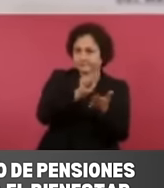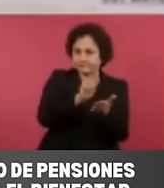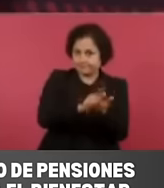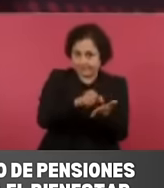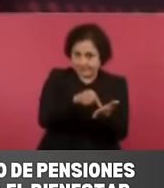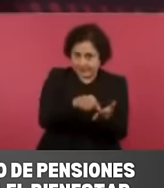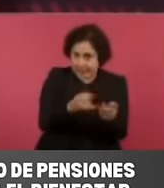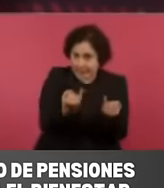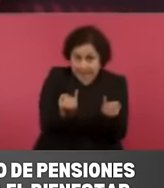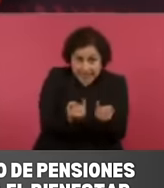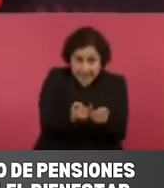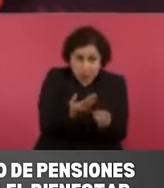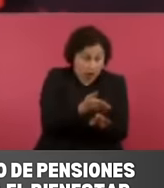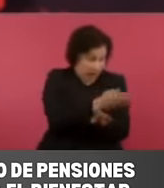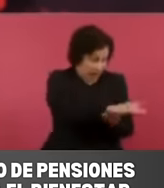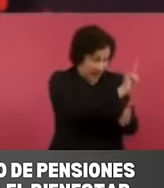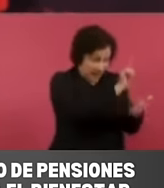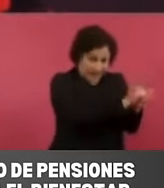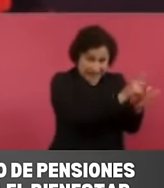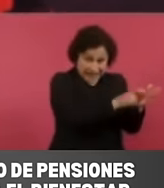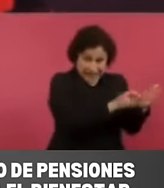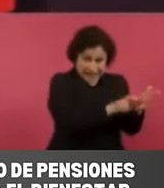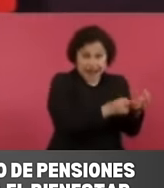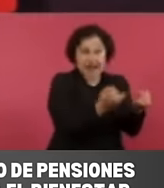los trabajadores al servicio del Estado.